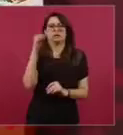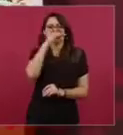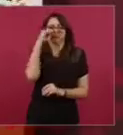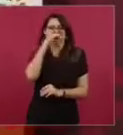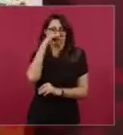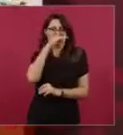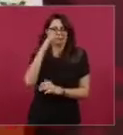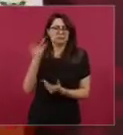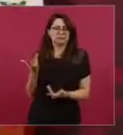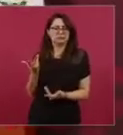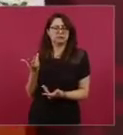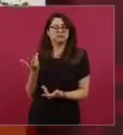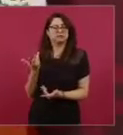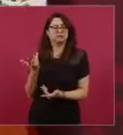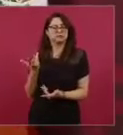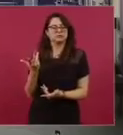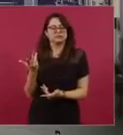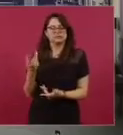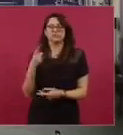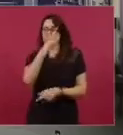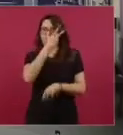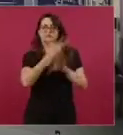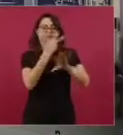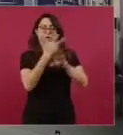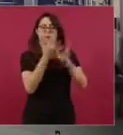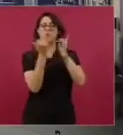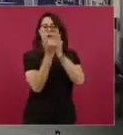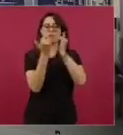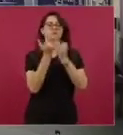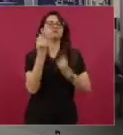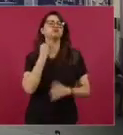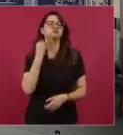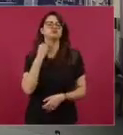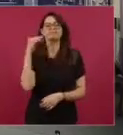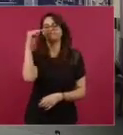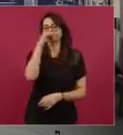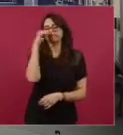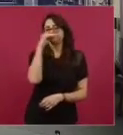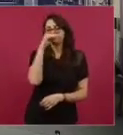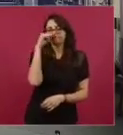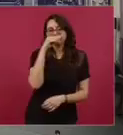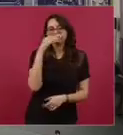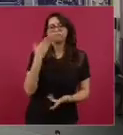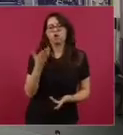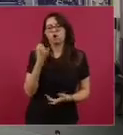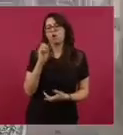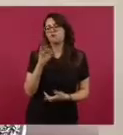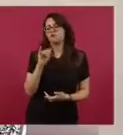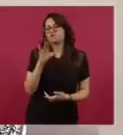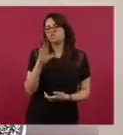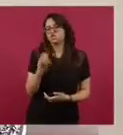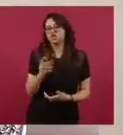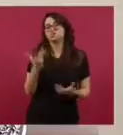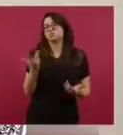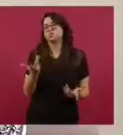Sí pero depende de el gobierno aún cuando